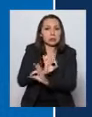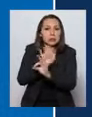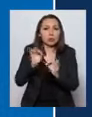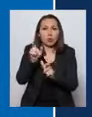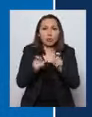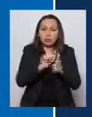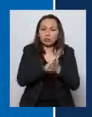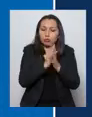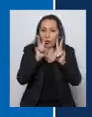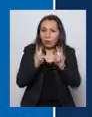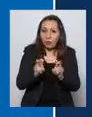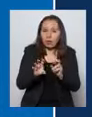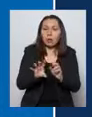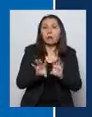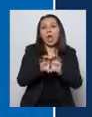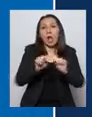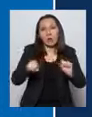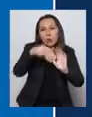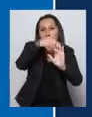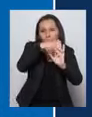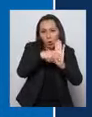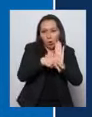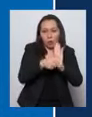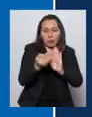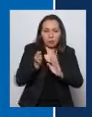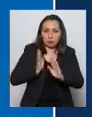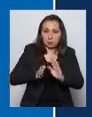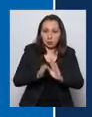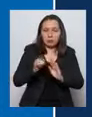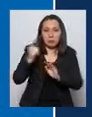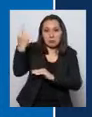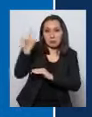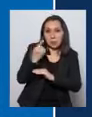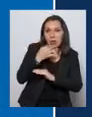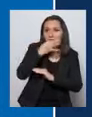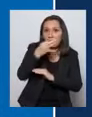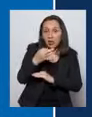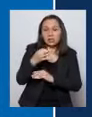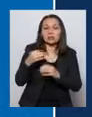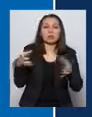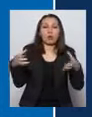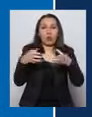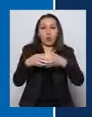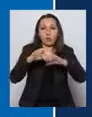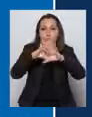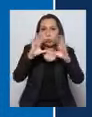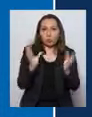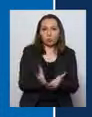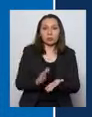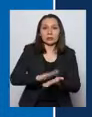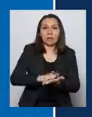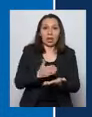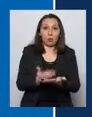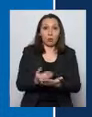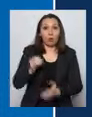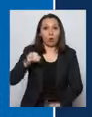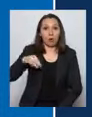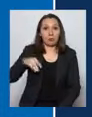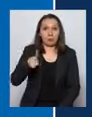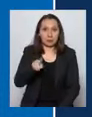de acuerdo a las normas que seguimos de la organización mundial de la salud se